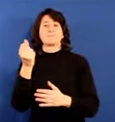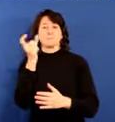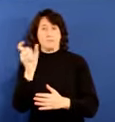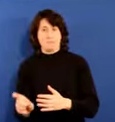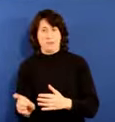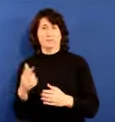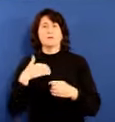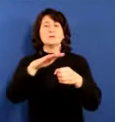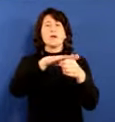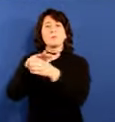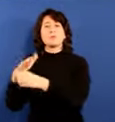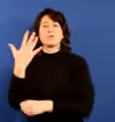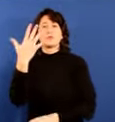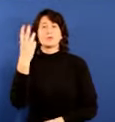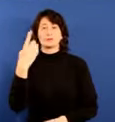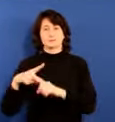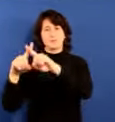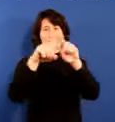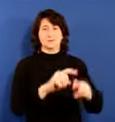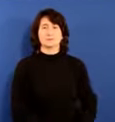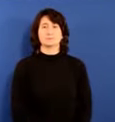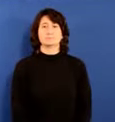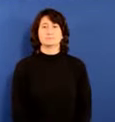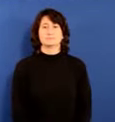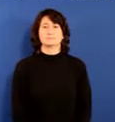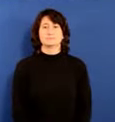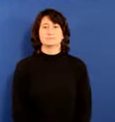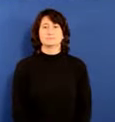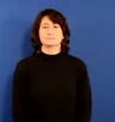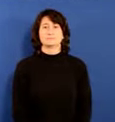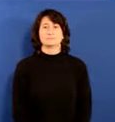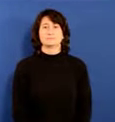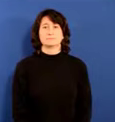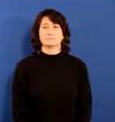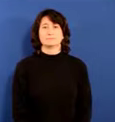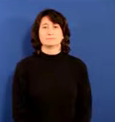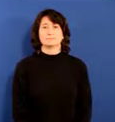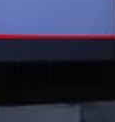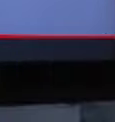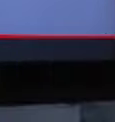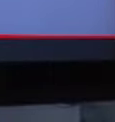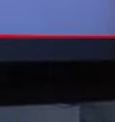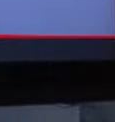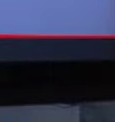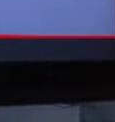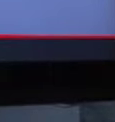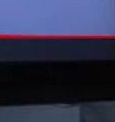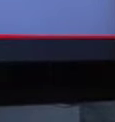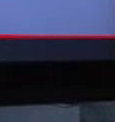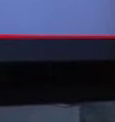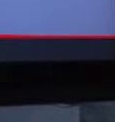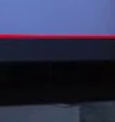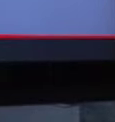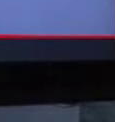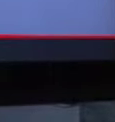47.000 ejemplos y sinónimos, a lo que hay que sumar un útil y completo anexo gramatical. La terminología científica también